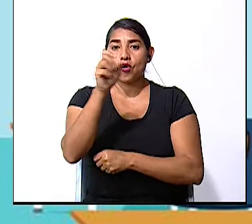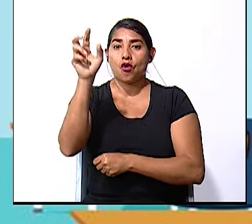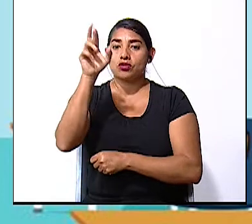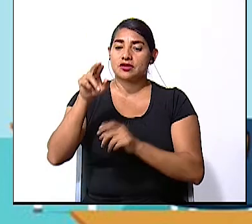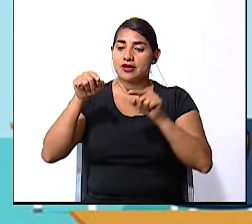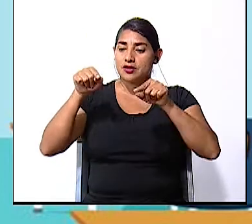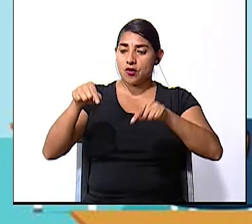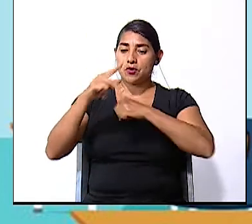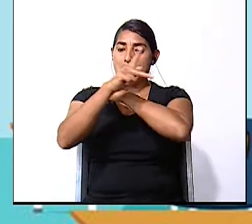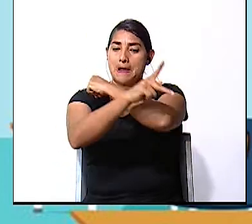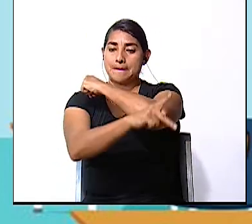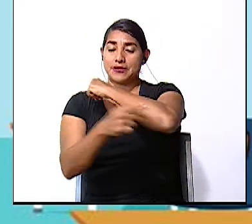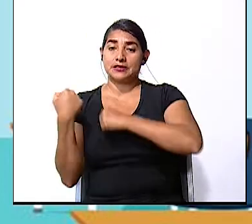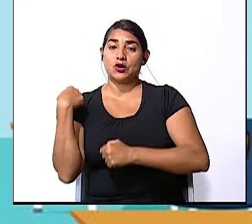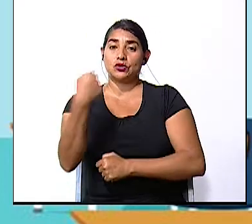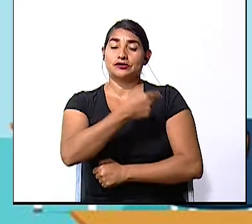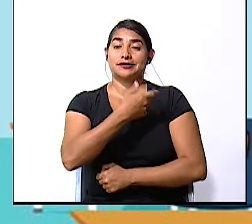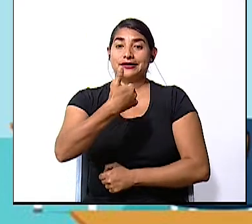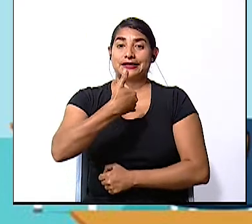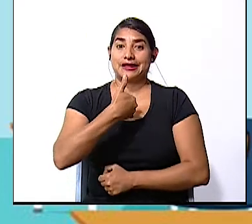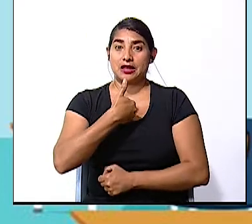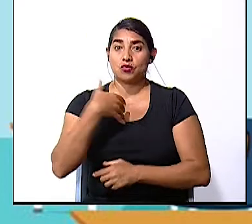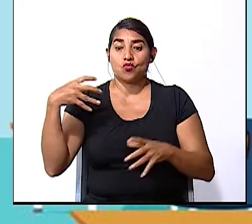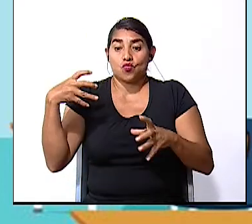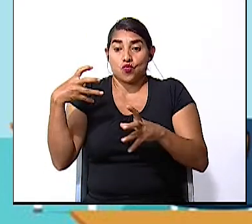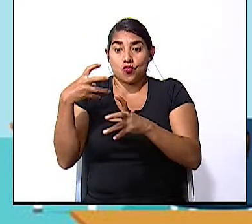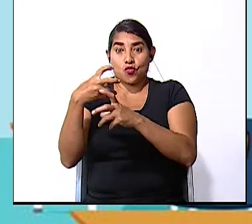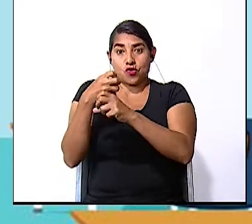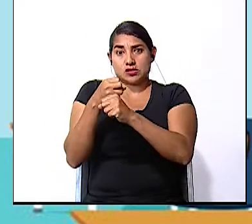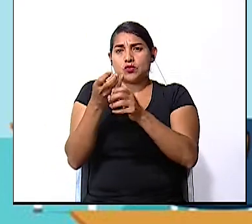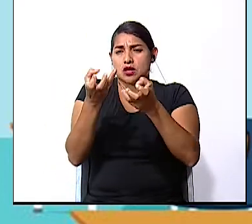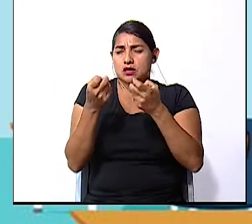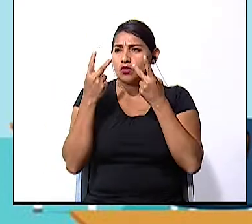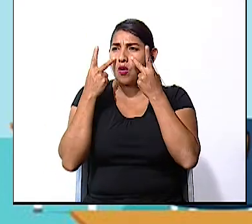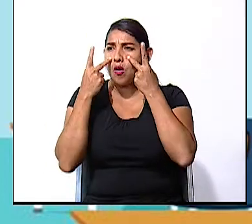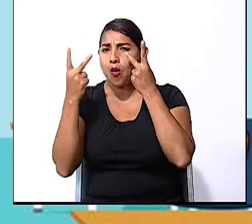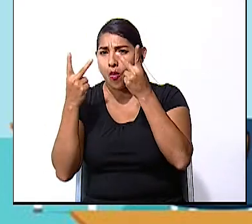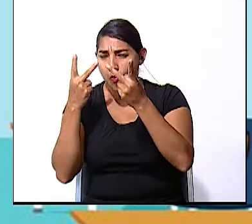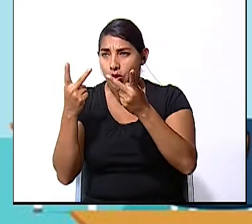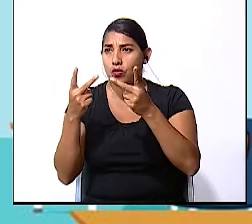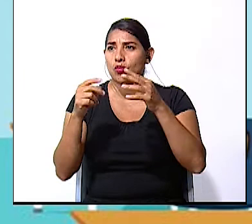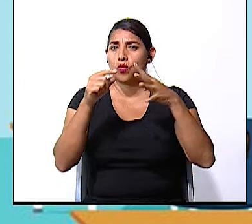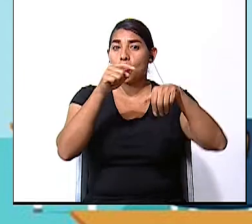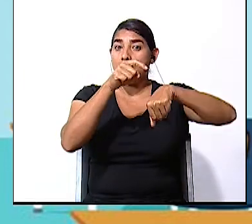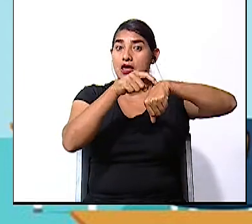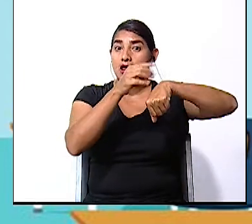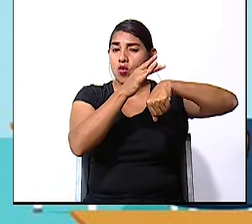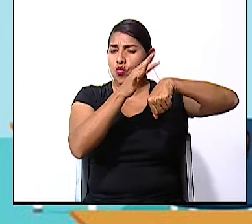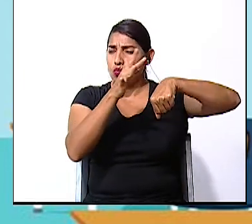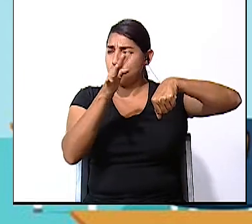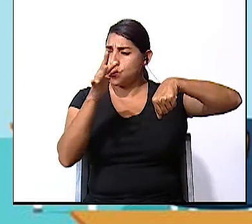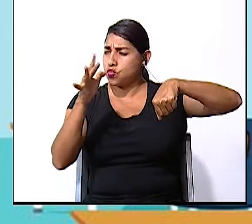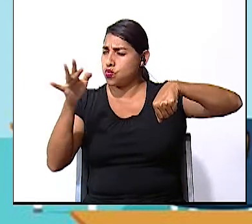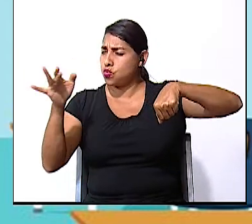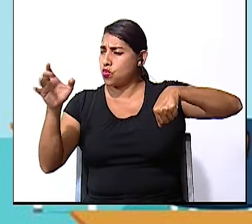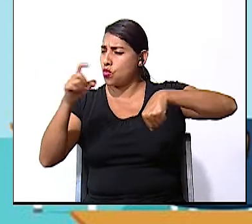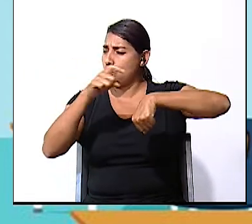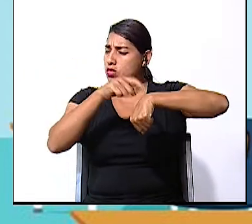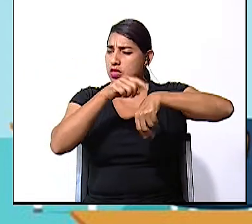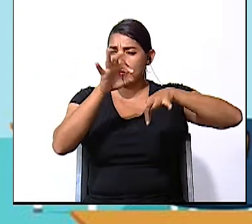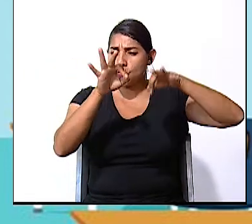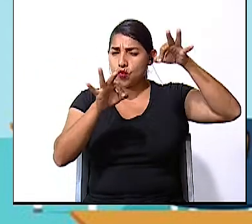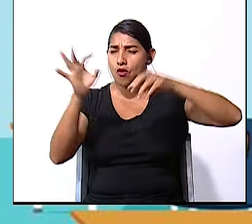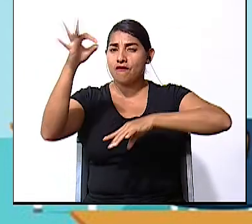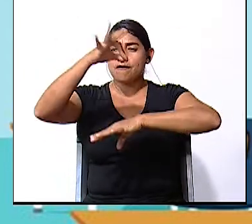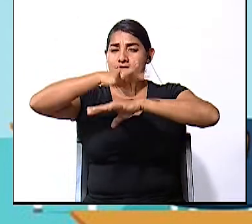país que tenemos. A manera de resumen, quiero que observemos esta línea de tiempo que les traigo con las fechas